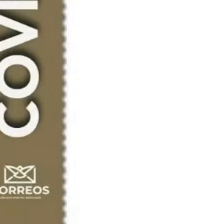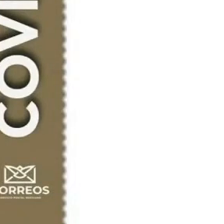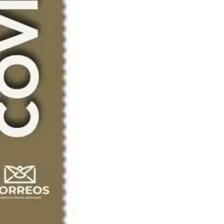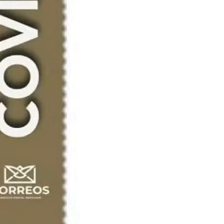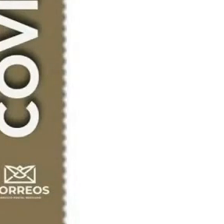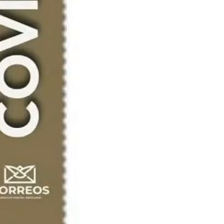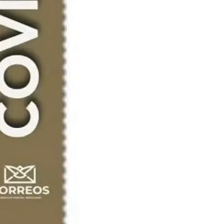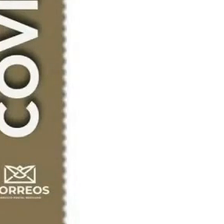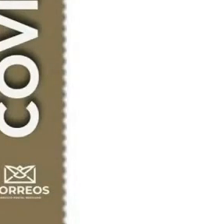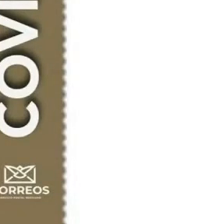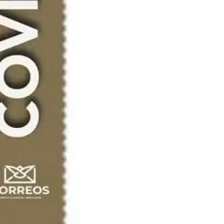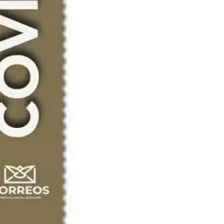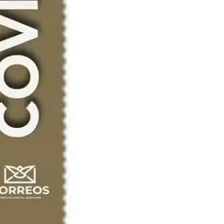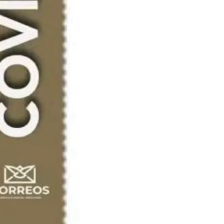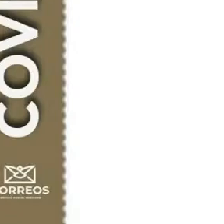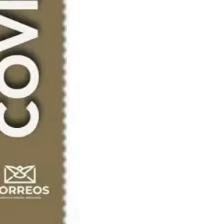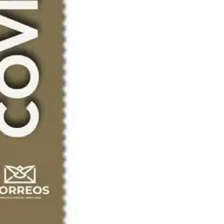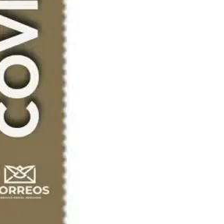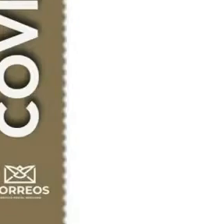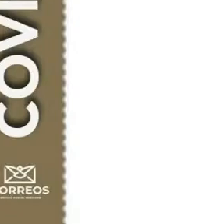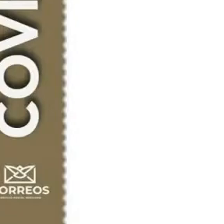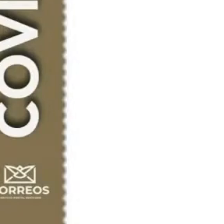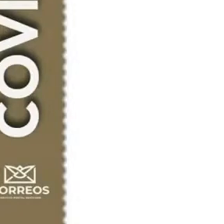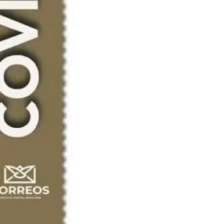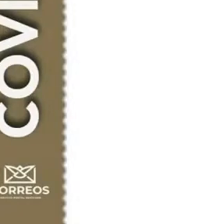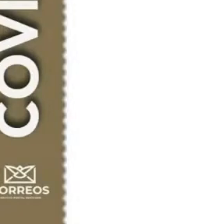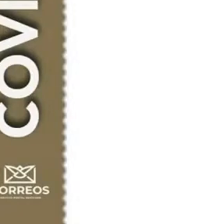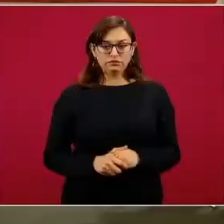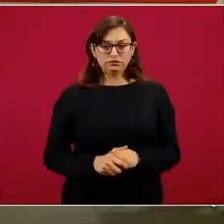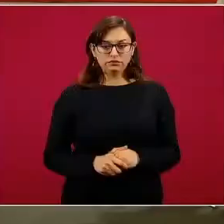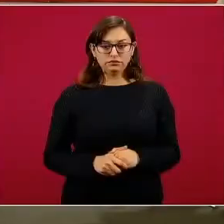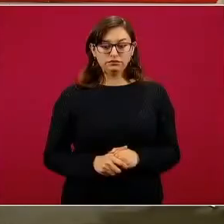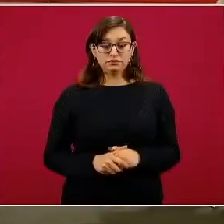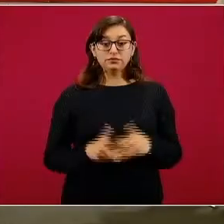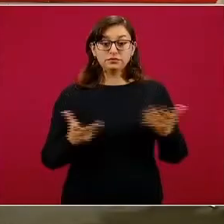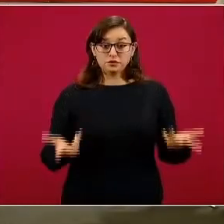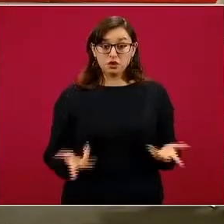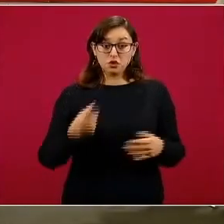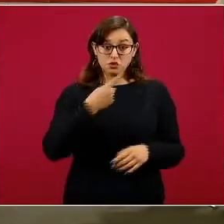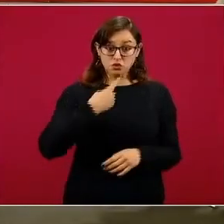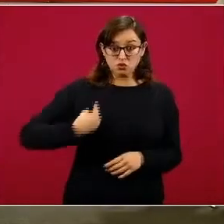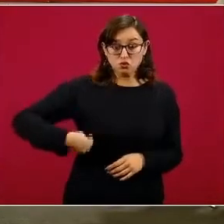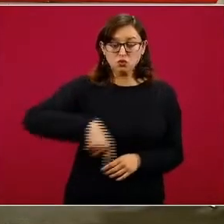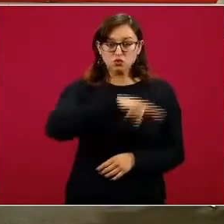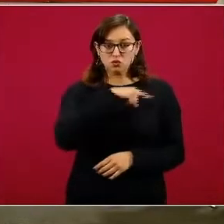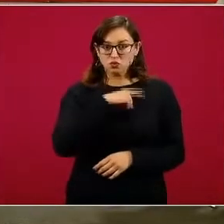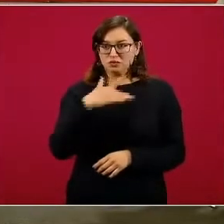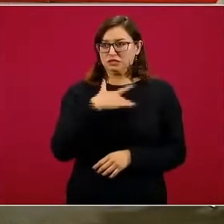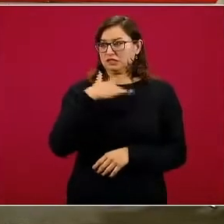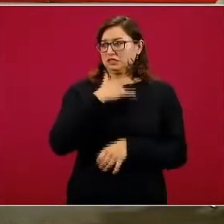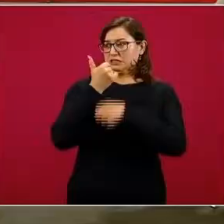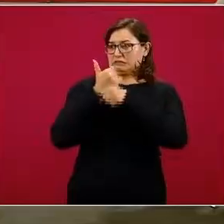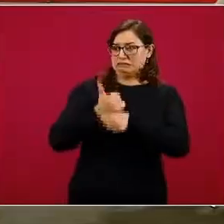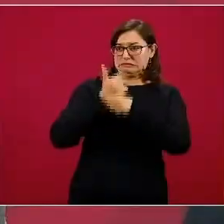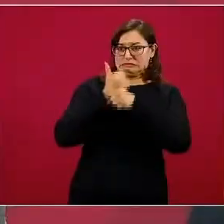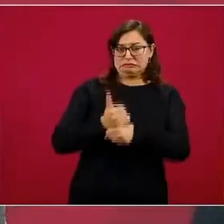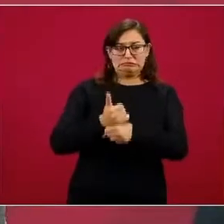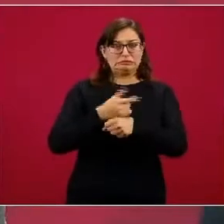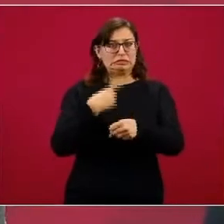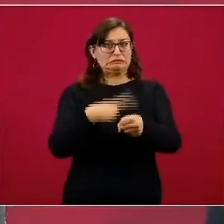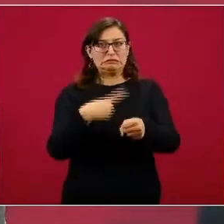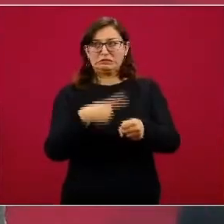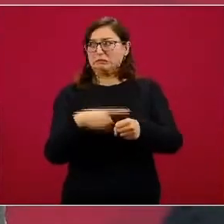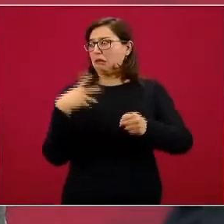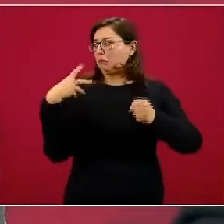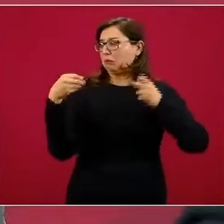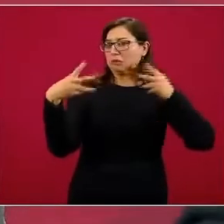querido y sufrir también la experiencia preocupante de nuestra propia infección, el sentimiento de